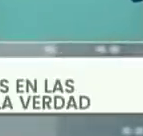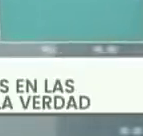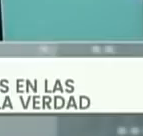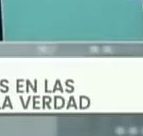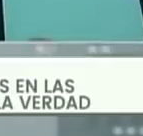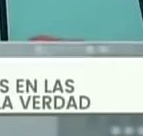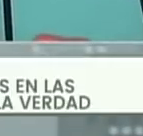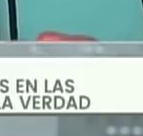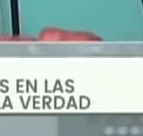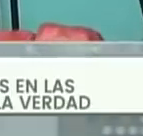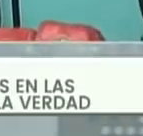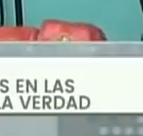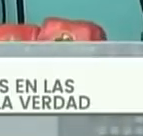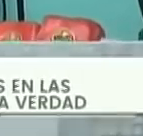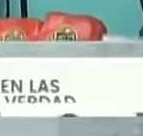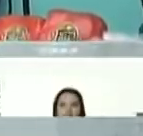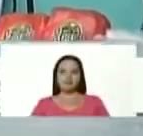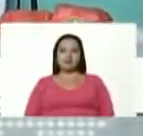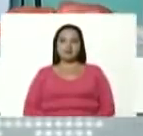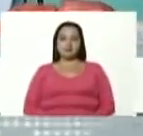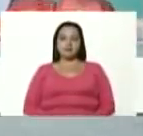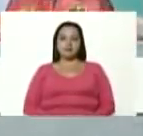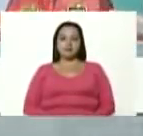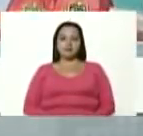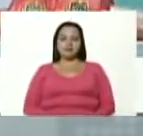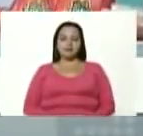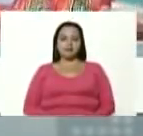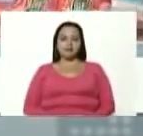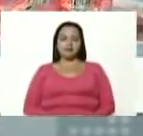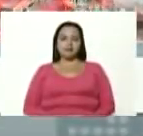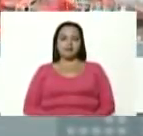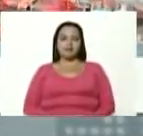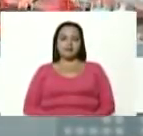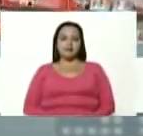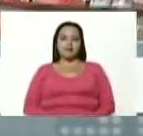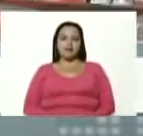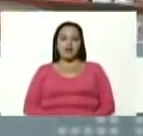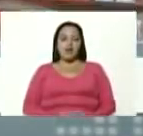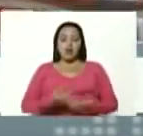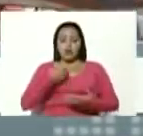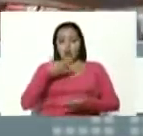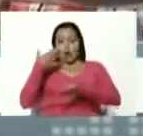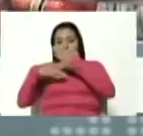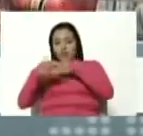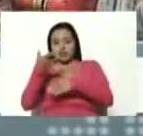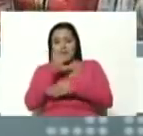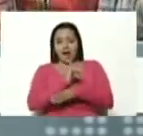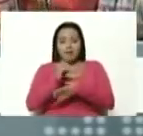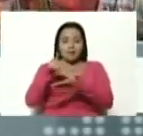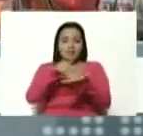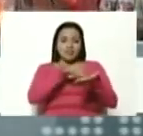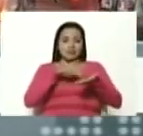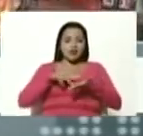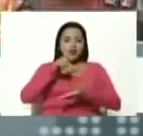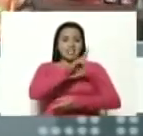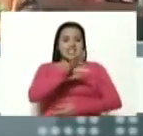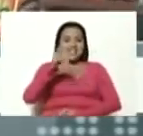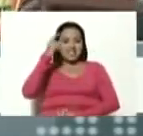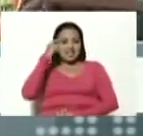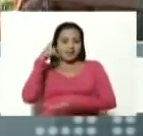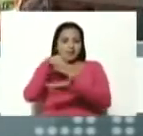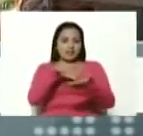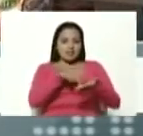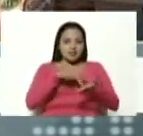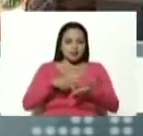Radoski, le eché una revolcada a Capriles Radoski. Yo apenas era candidato por 15 días.